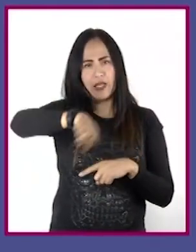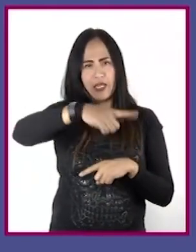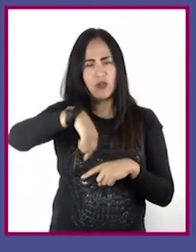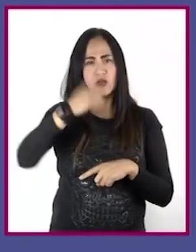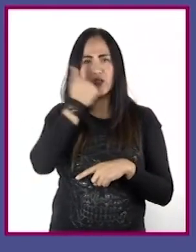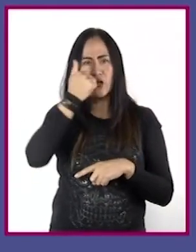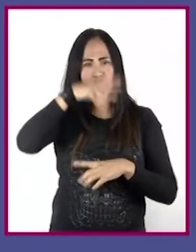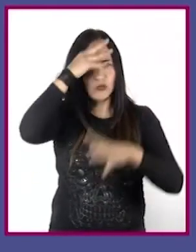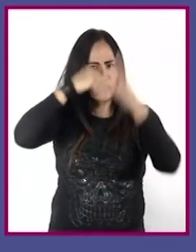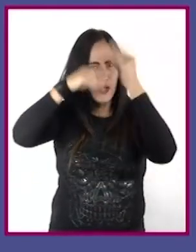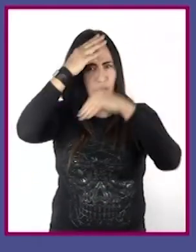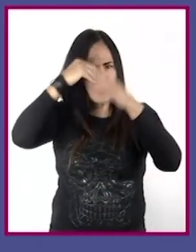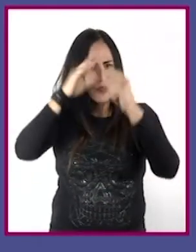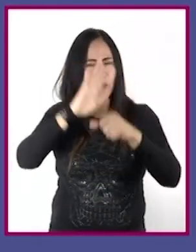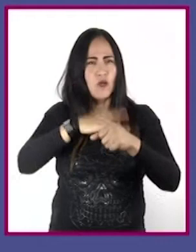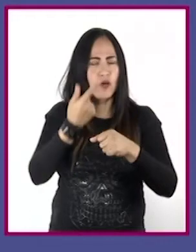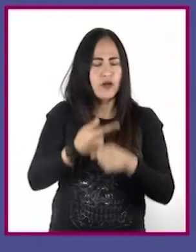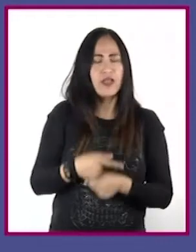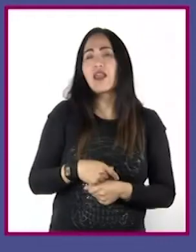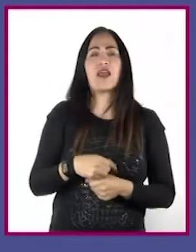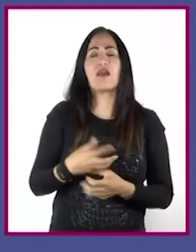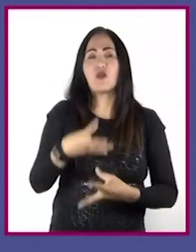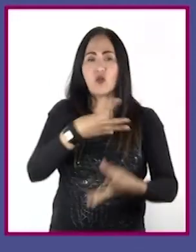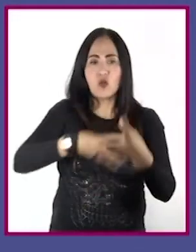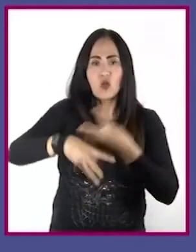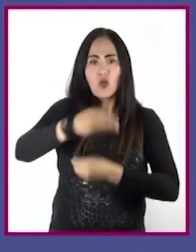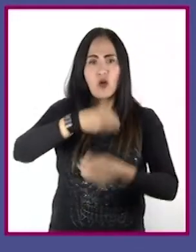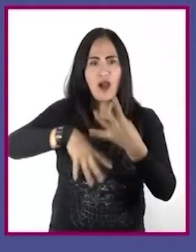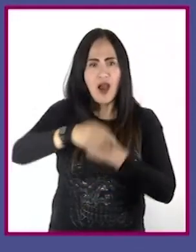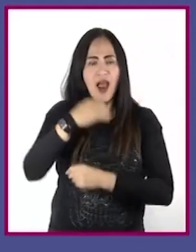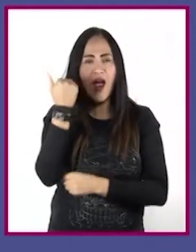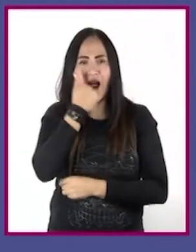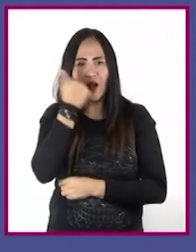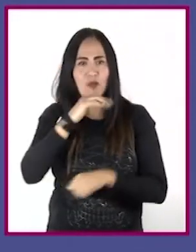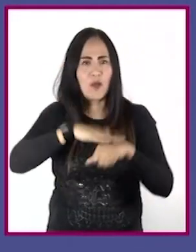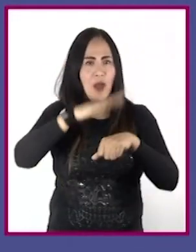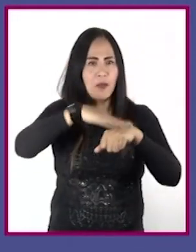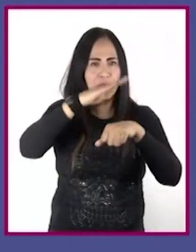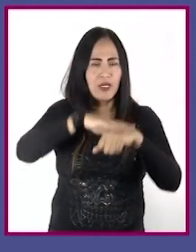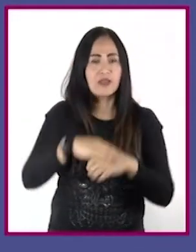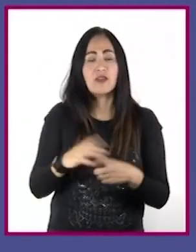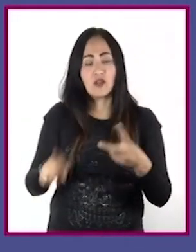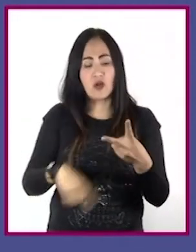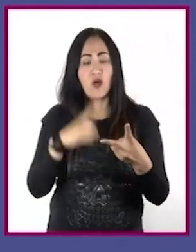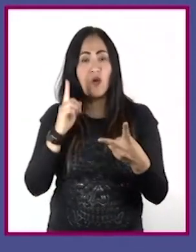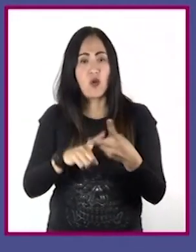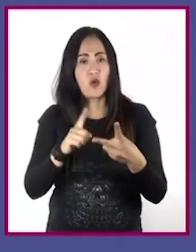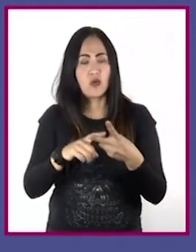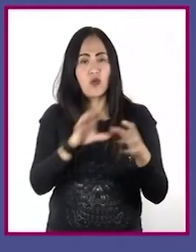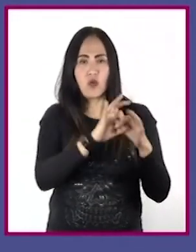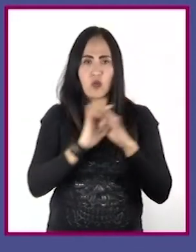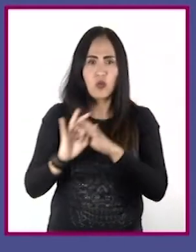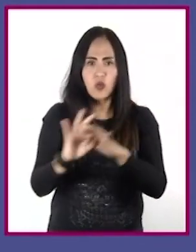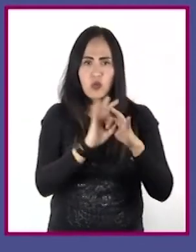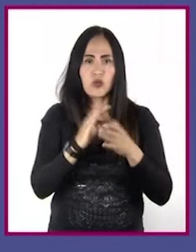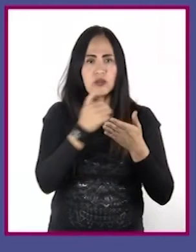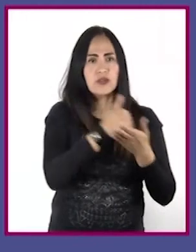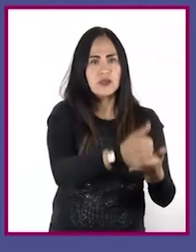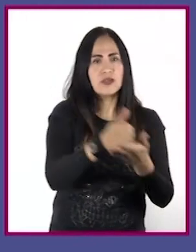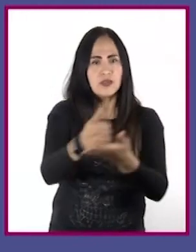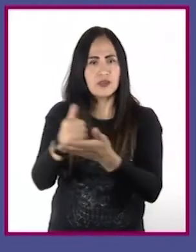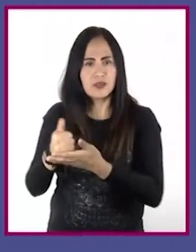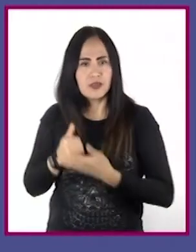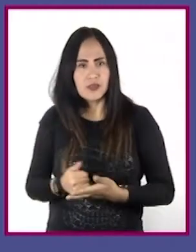lado, aumenta la motivación e interactividad de los estudiantes. Por otro, fomenta la cooperación entre alumnos